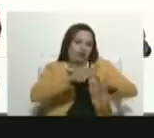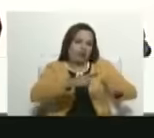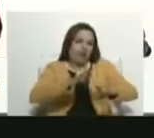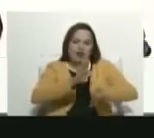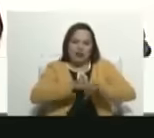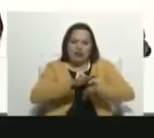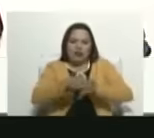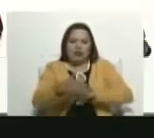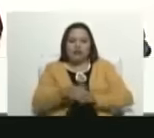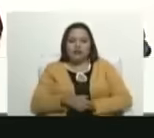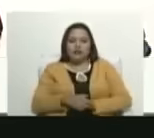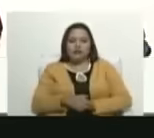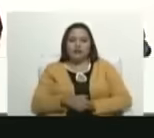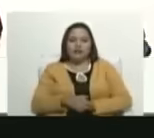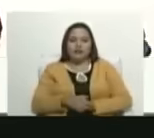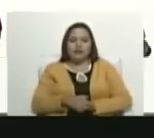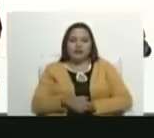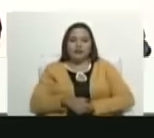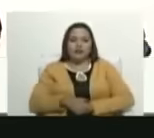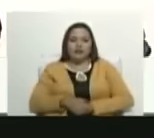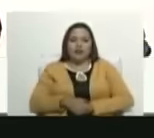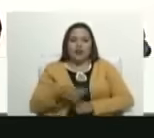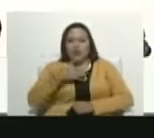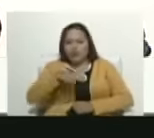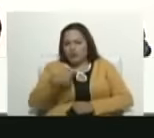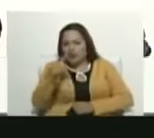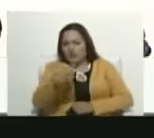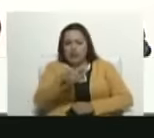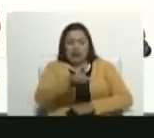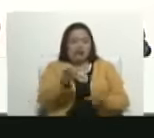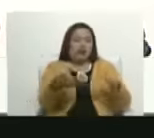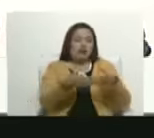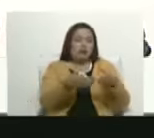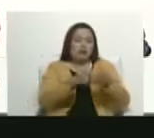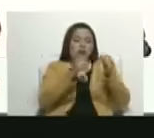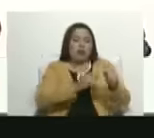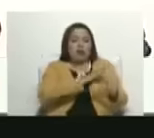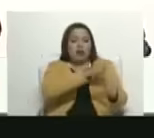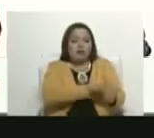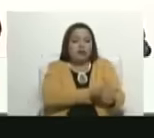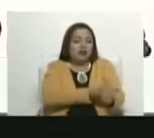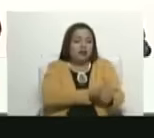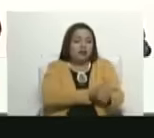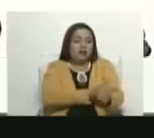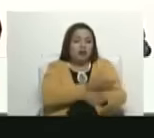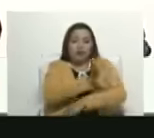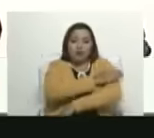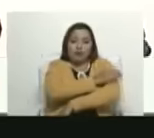Porque si uno termina refiriéndose a los sectores radicales de la oposición,